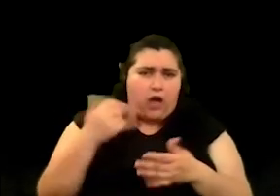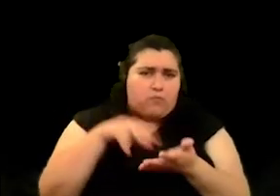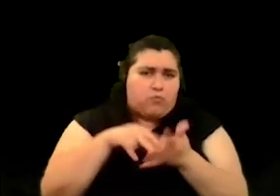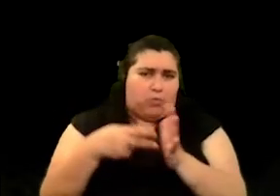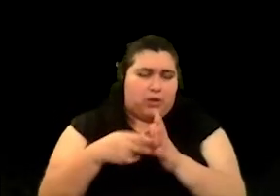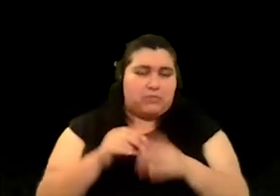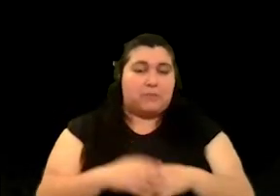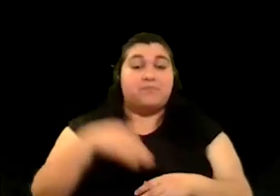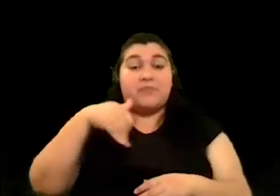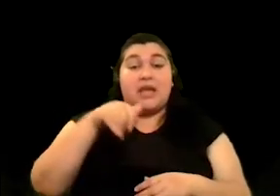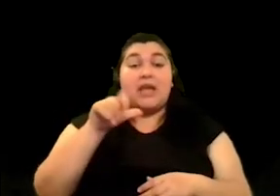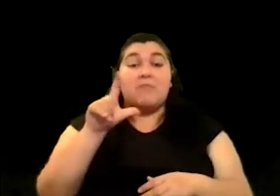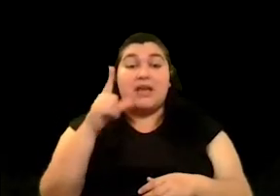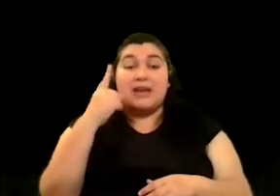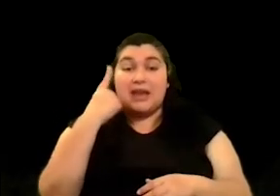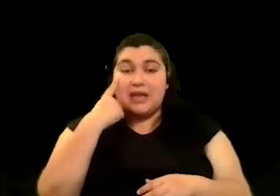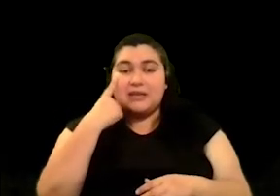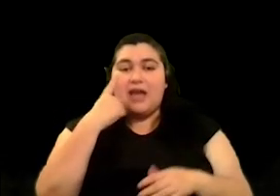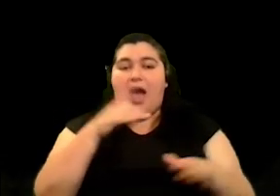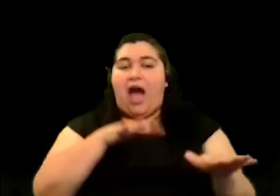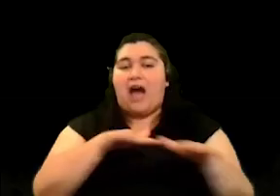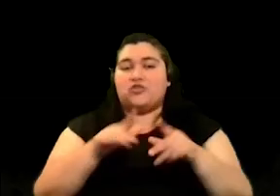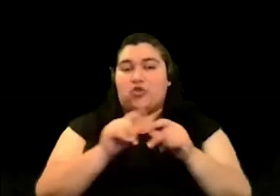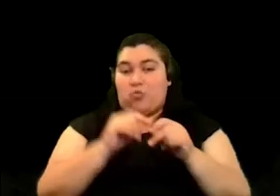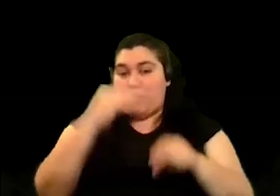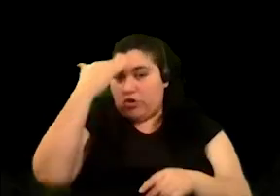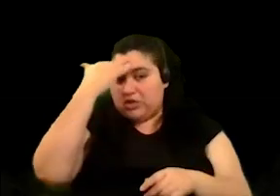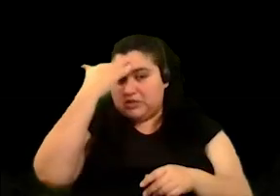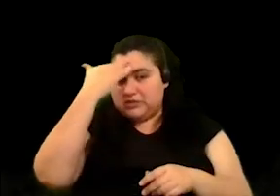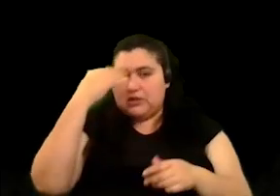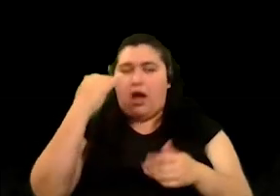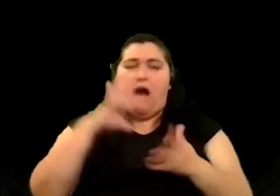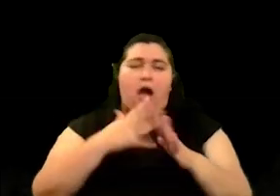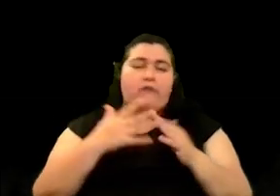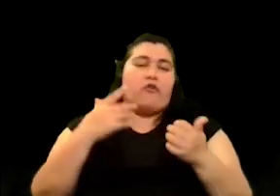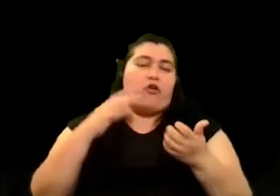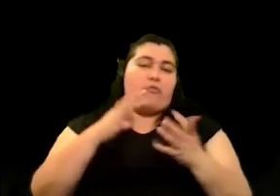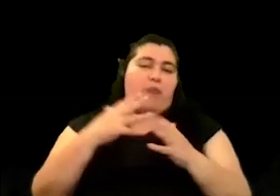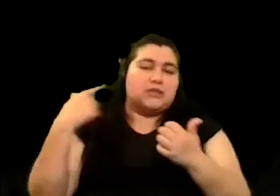y el MLI parte de la acción número 15 diciendo, bueno, ya que pasamos por todas